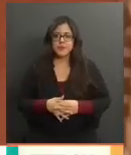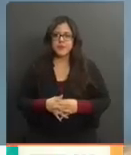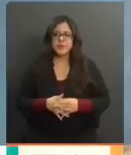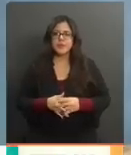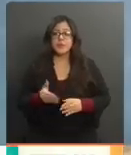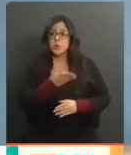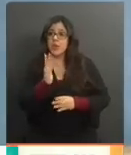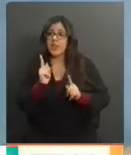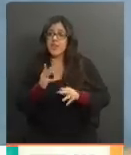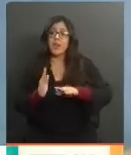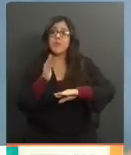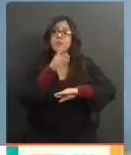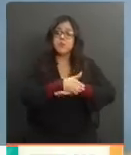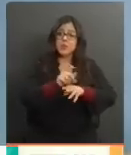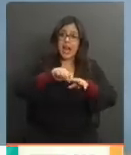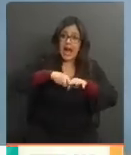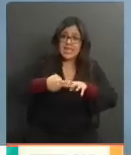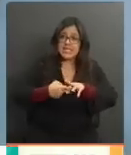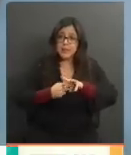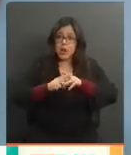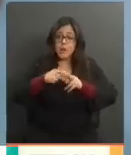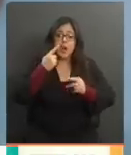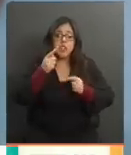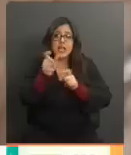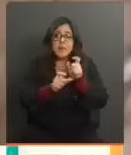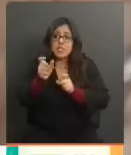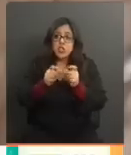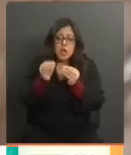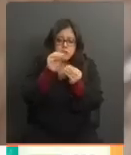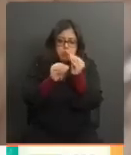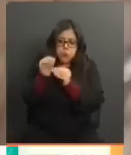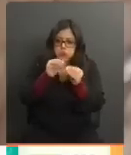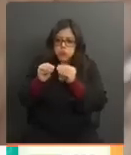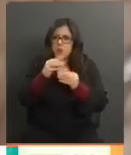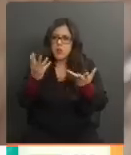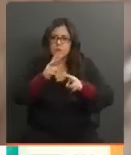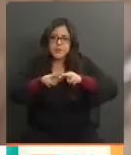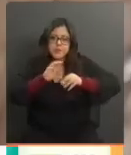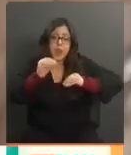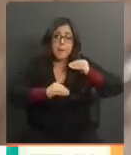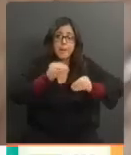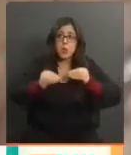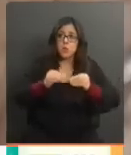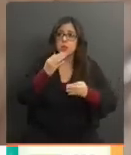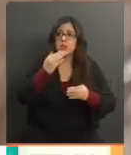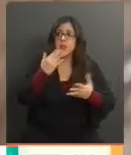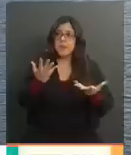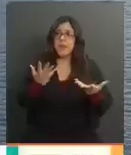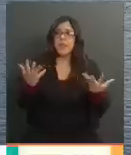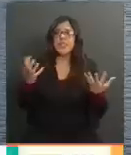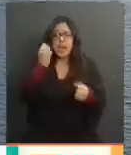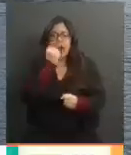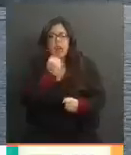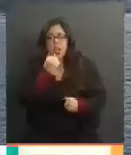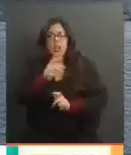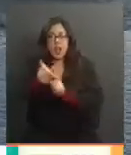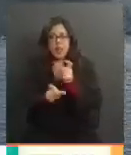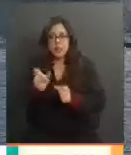Hay que ir a Chimbarongo para que conozcan los artesanos del mimbre, cómo se elaboran los productos y lo acogedor que es su gente.